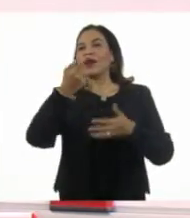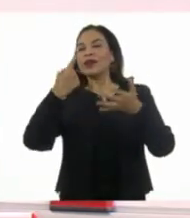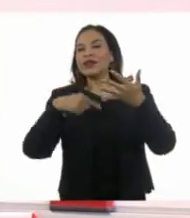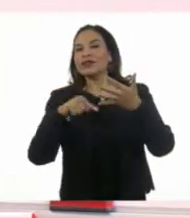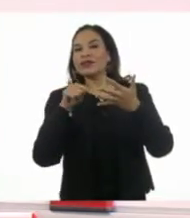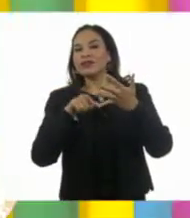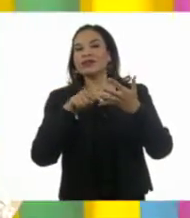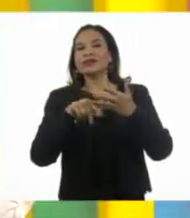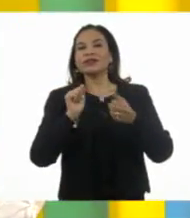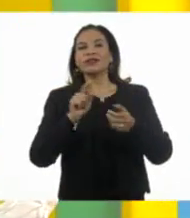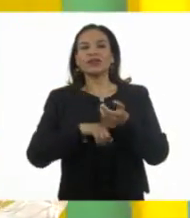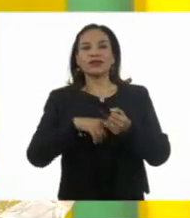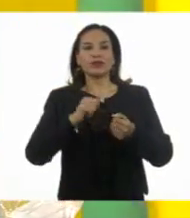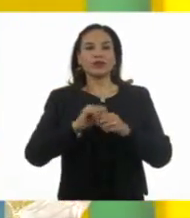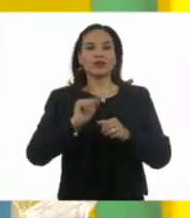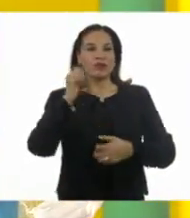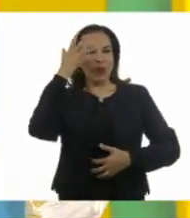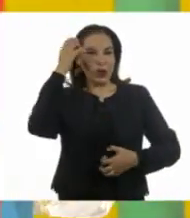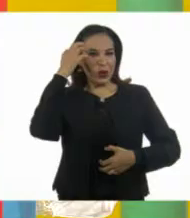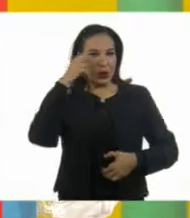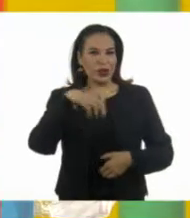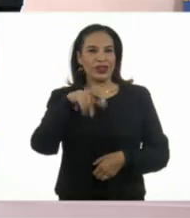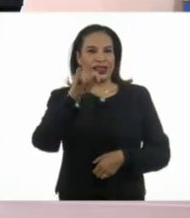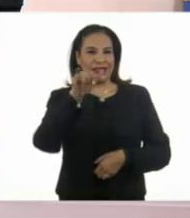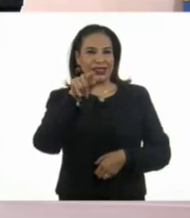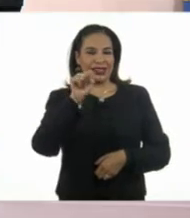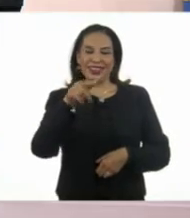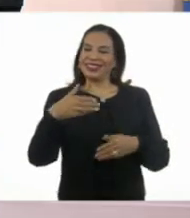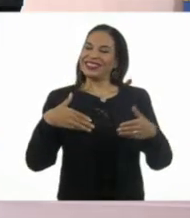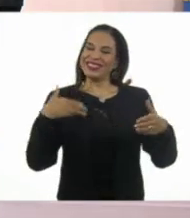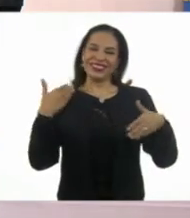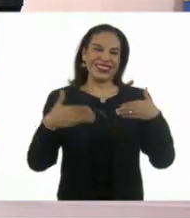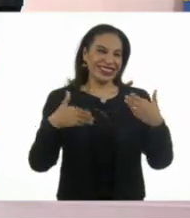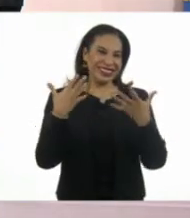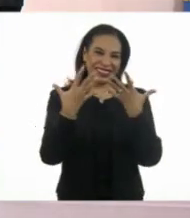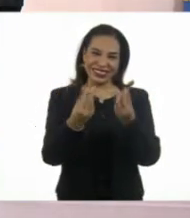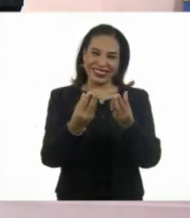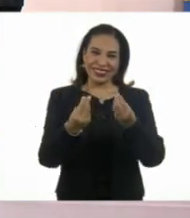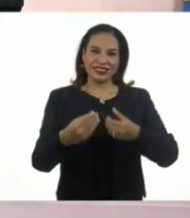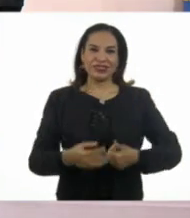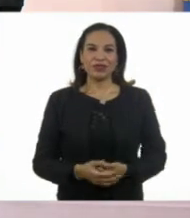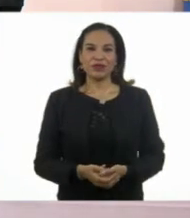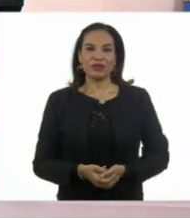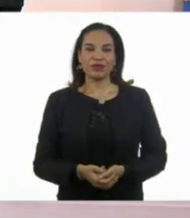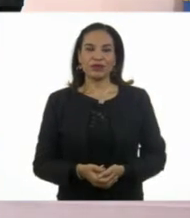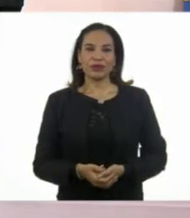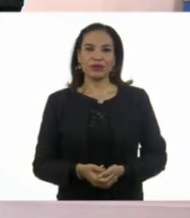sigue es mono tití. Mono tití. Esos también son muy divertidos.